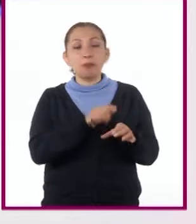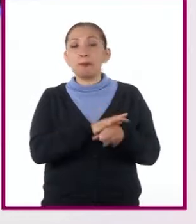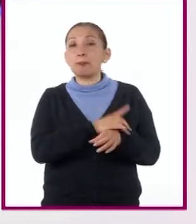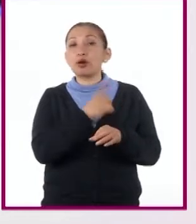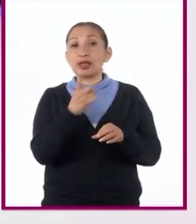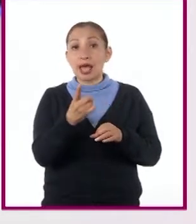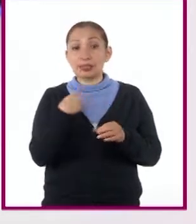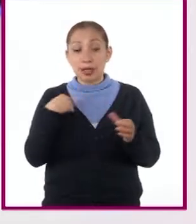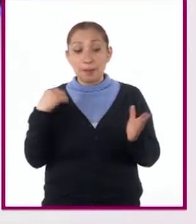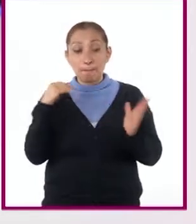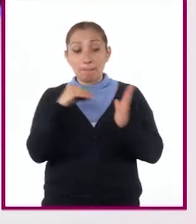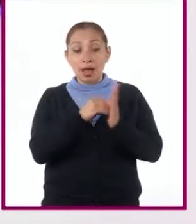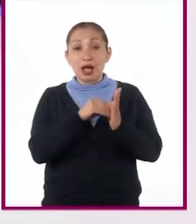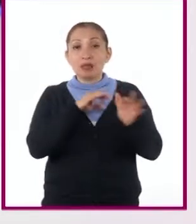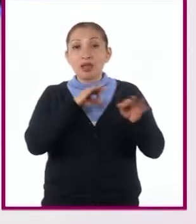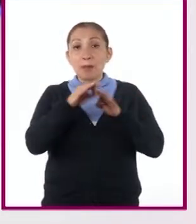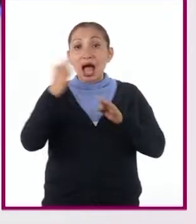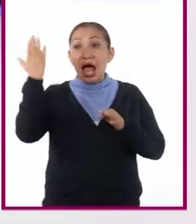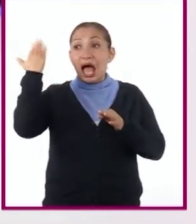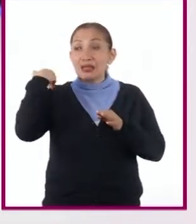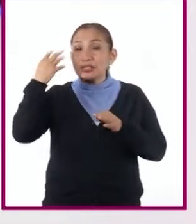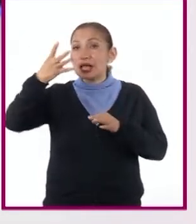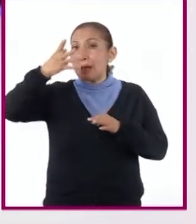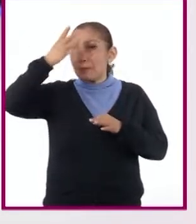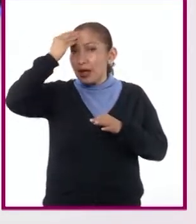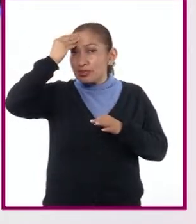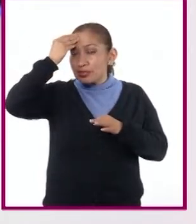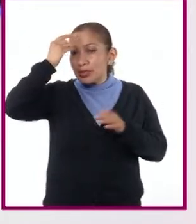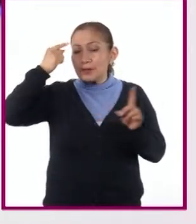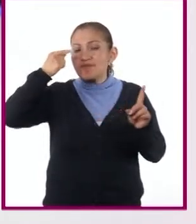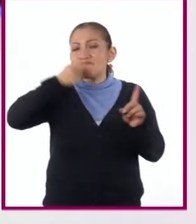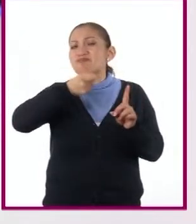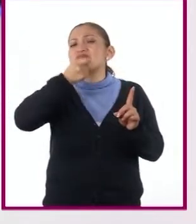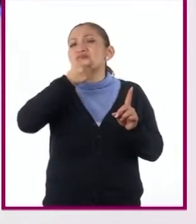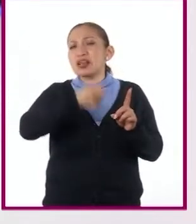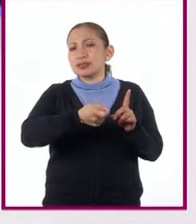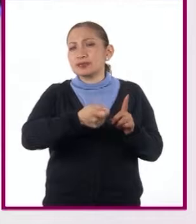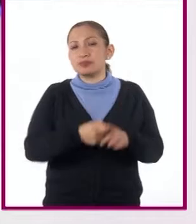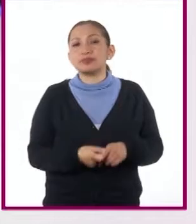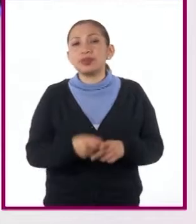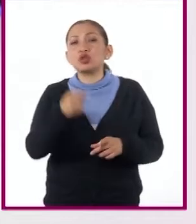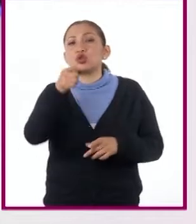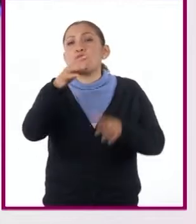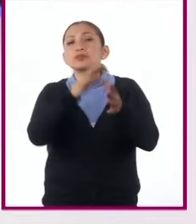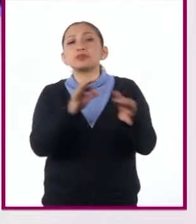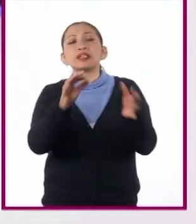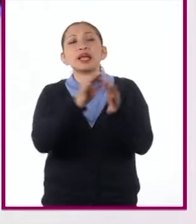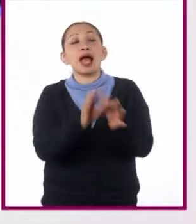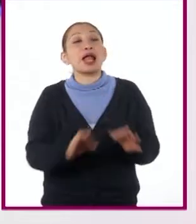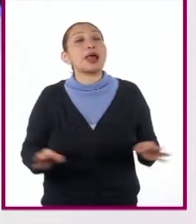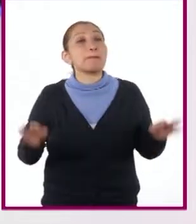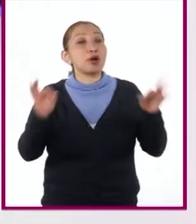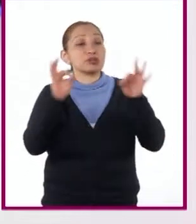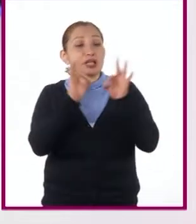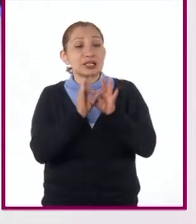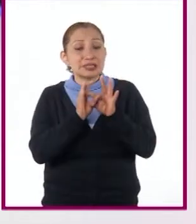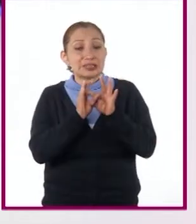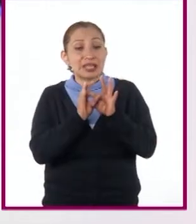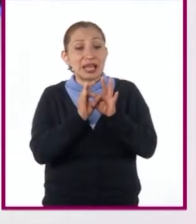a que integraremos lo trabajado sobre el aprendizaje esperado. Explica la importancia